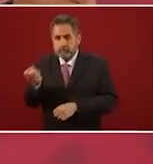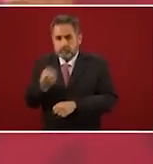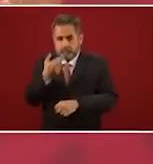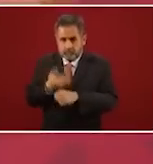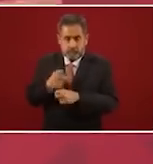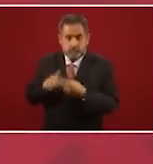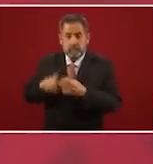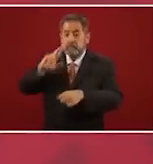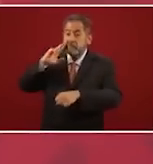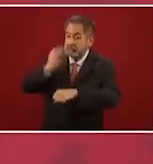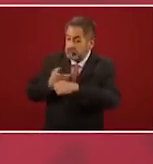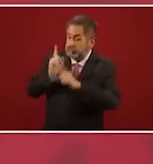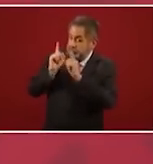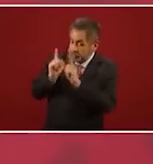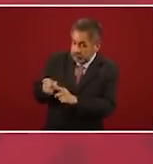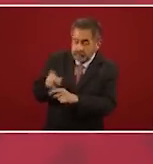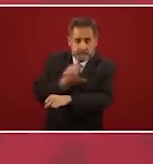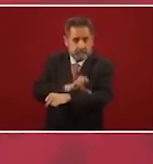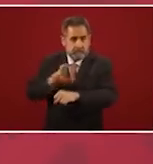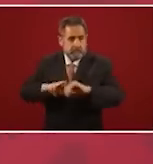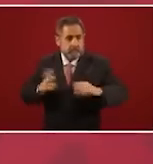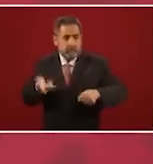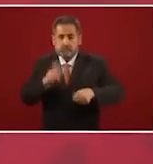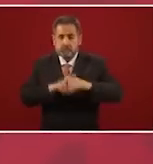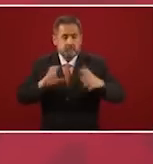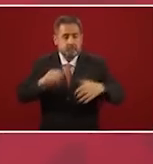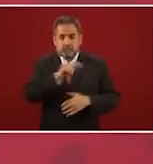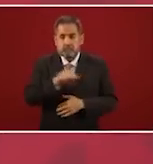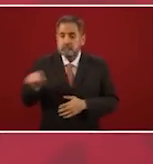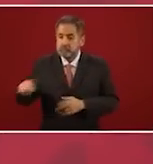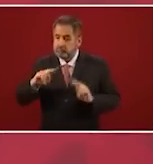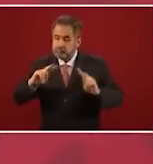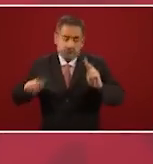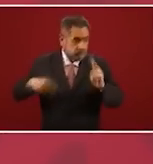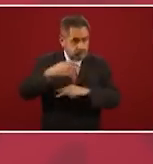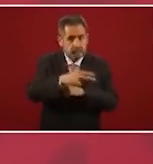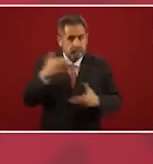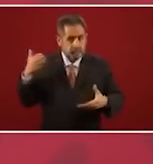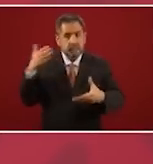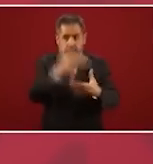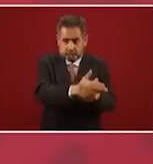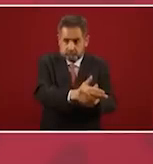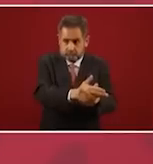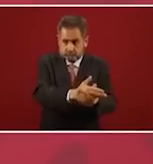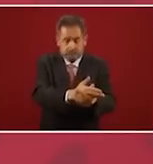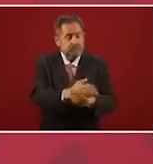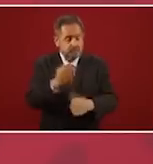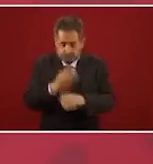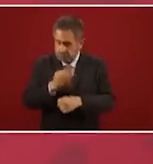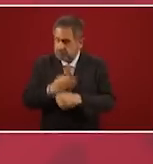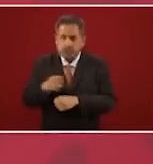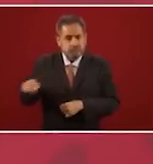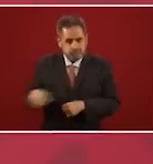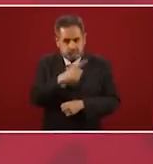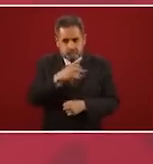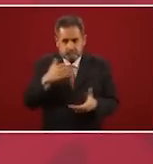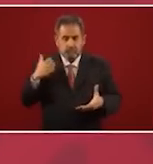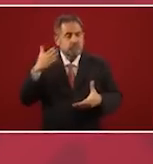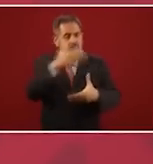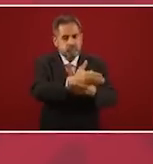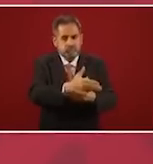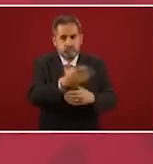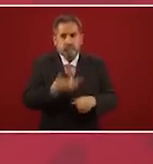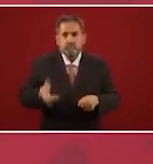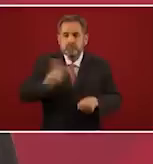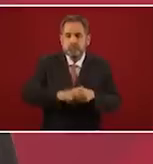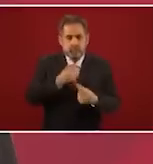al responsable de la coordinación de los hospitales, que vayan a el Hospital del